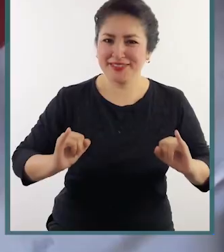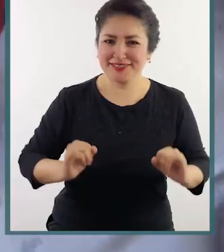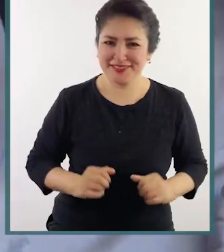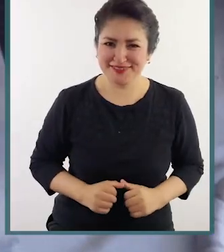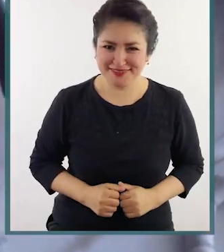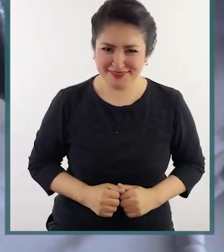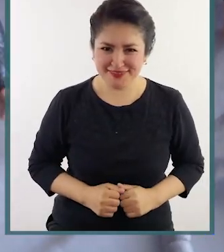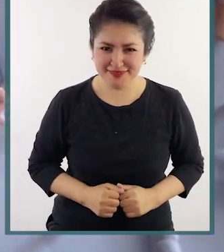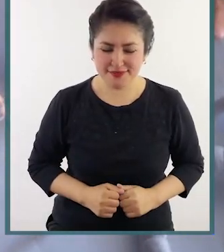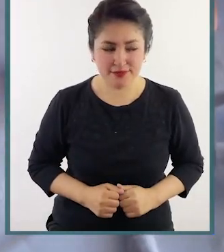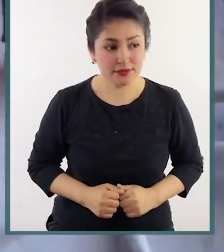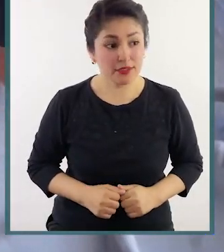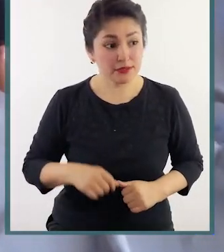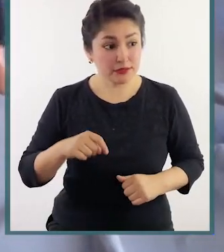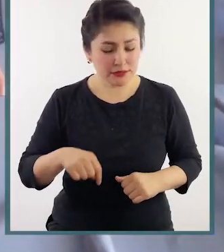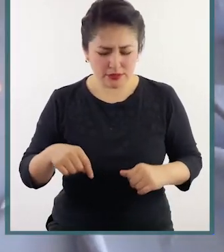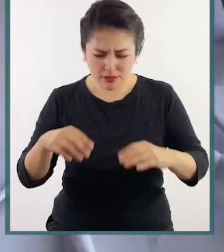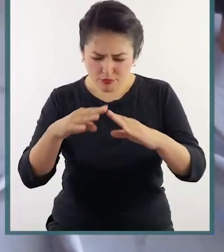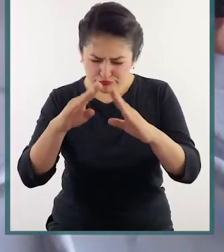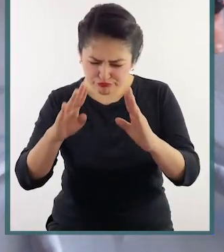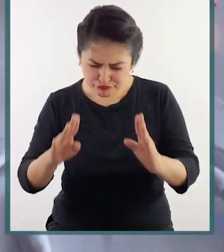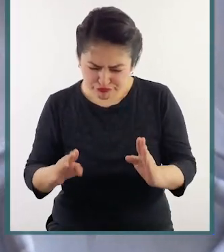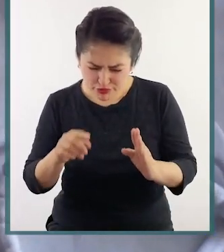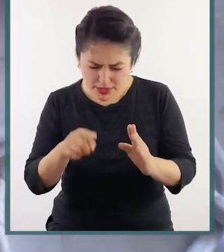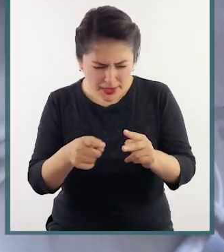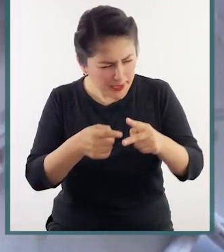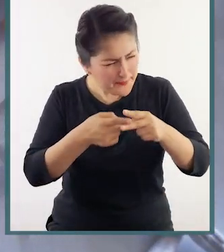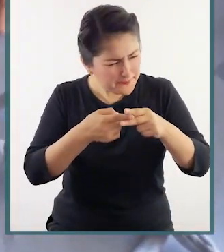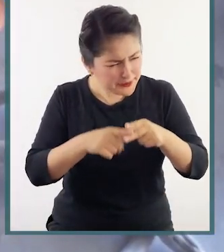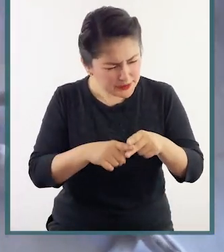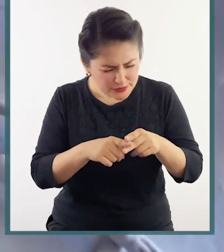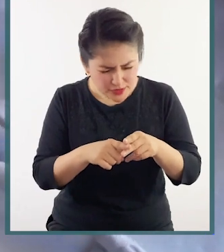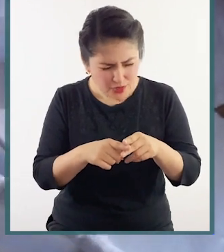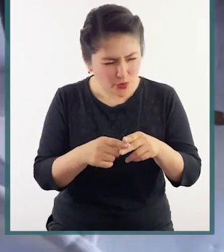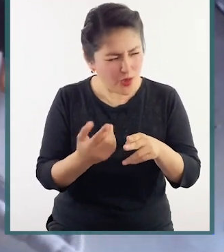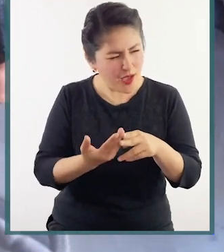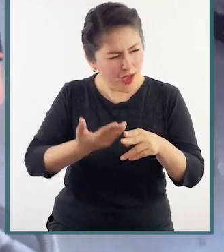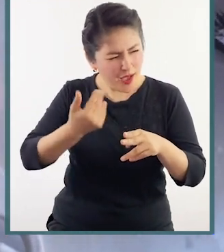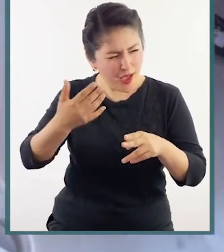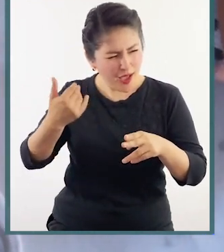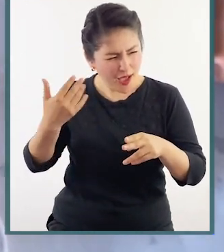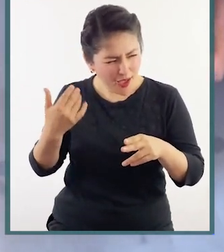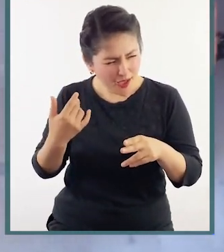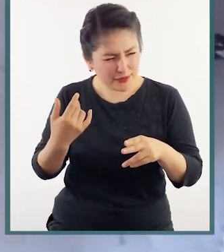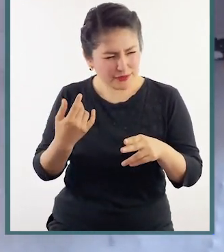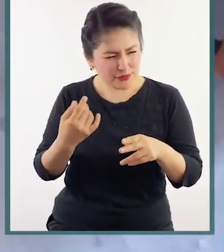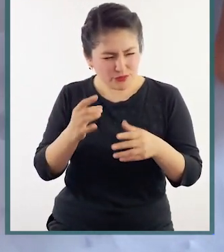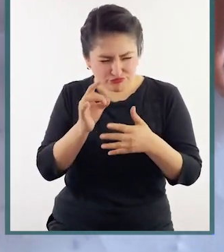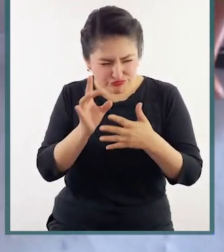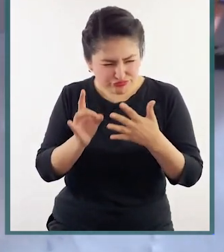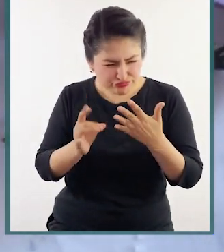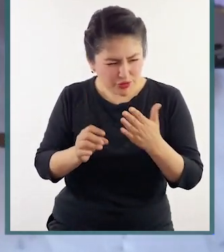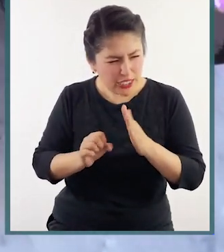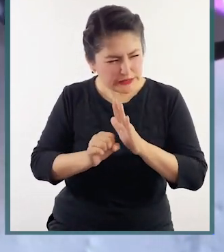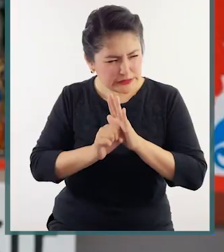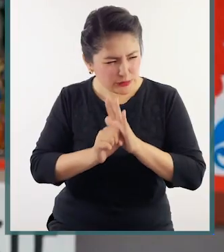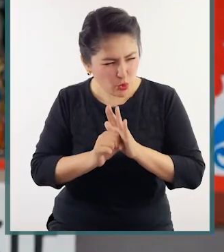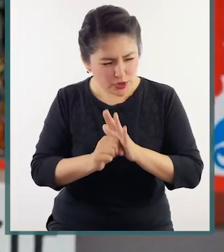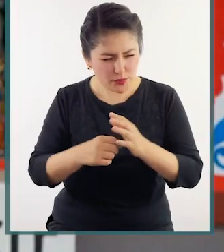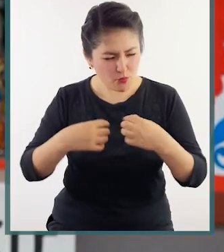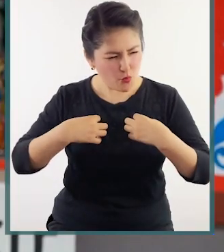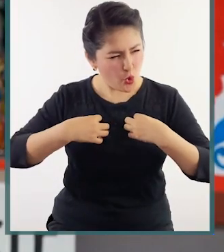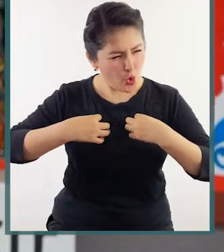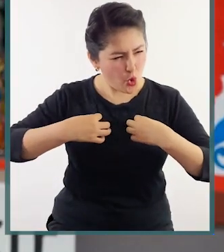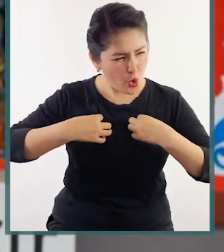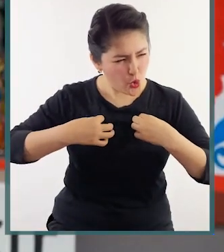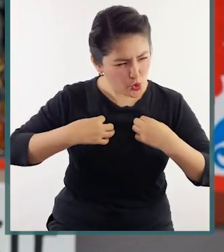independencia. Estamos representando de lo más inéditas de los simbolismos, de la